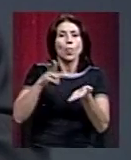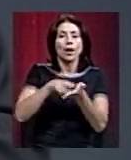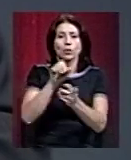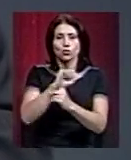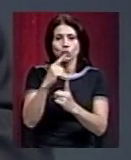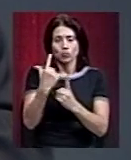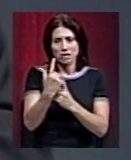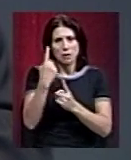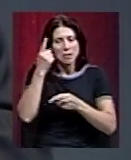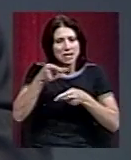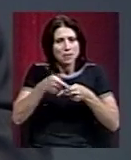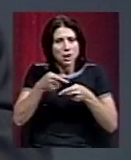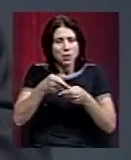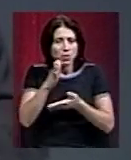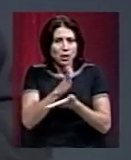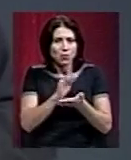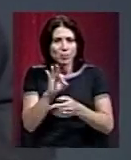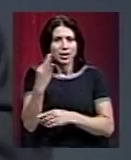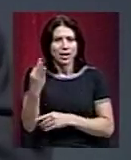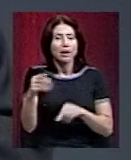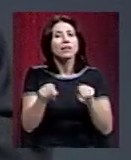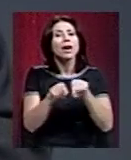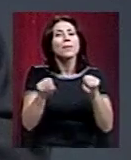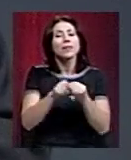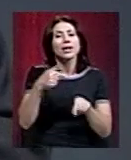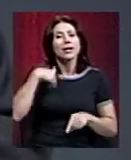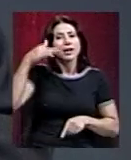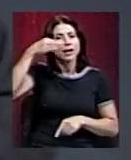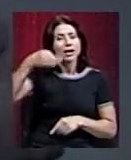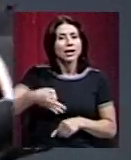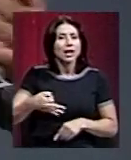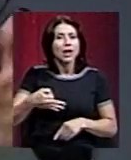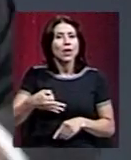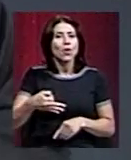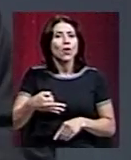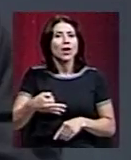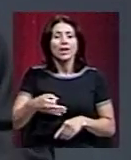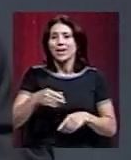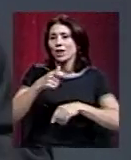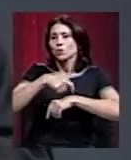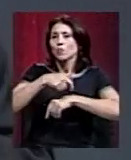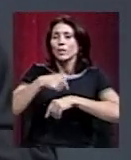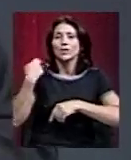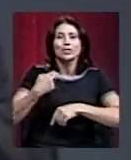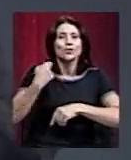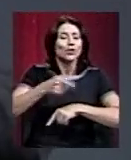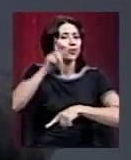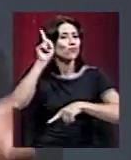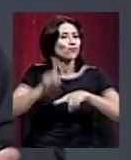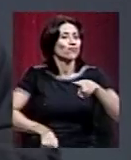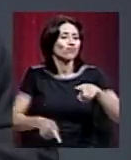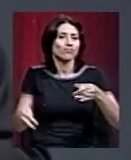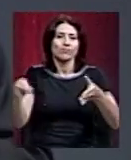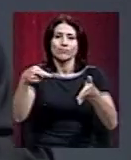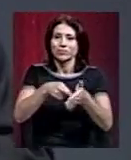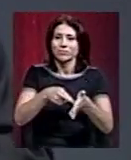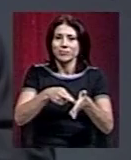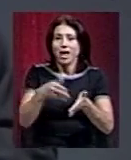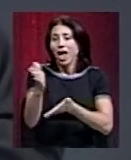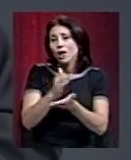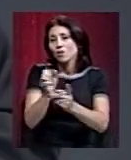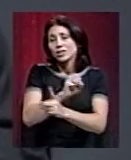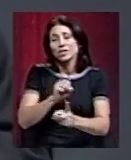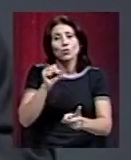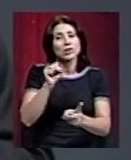manera. También creo que son irrepetibles los momentos históricos. Hay hechos consumados que no